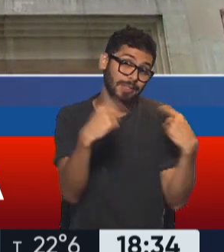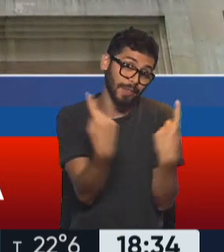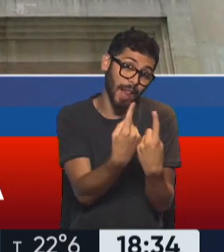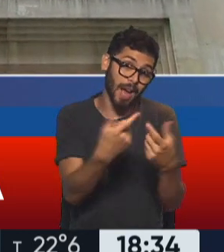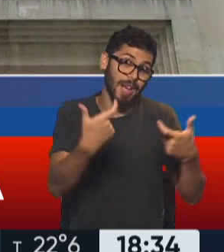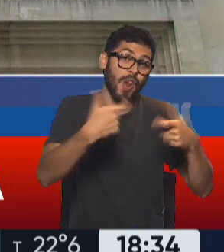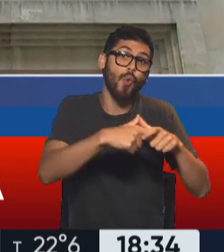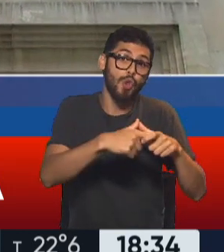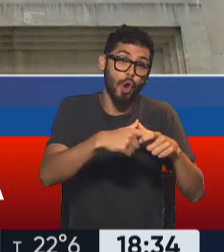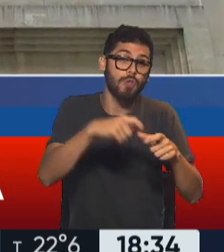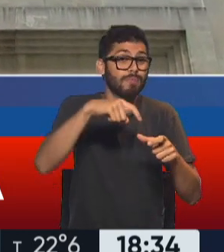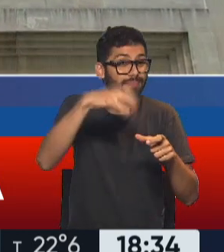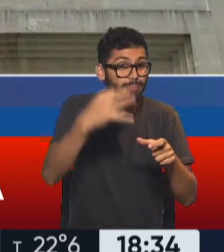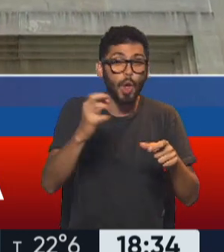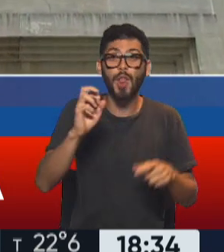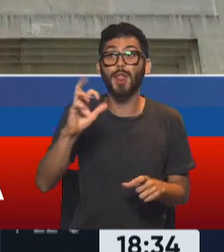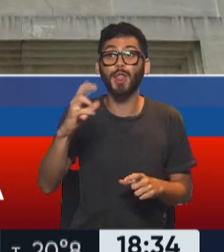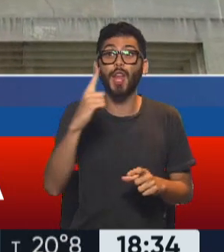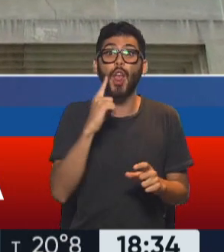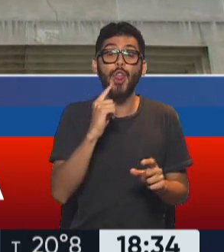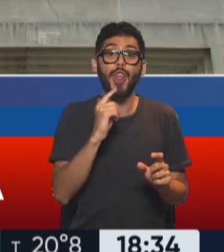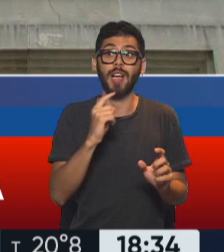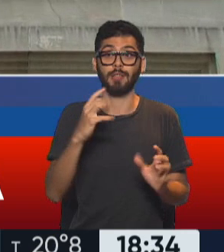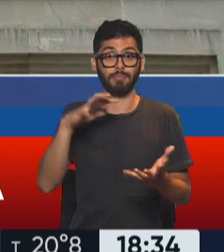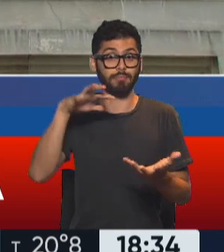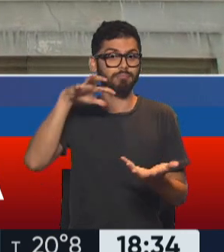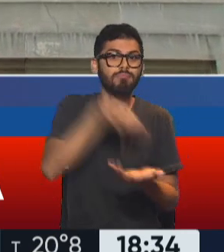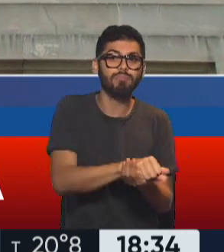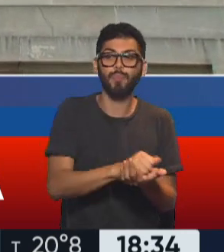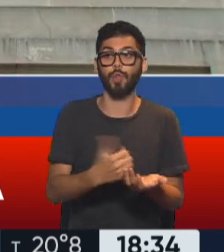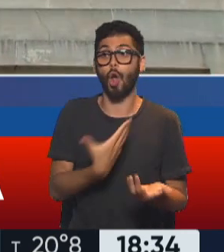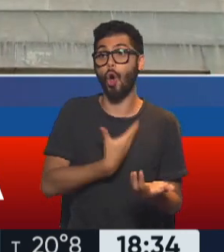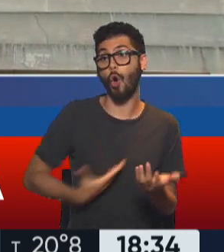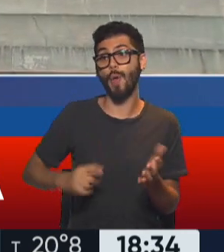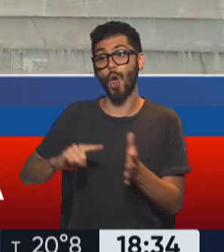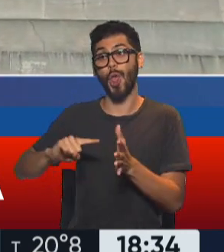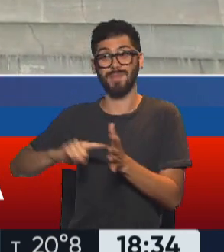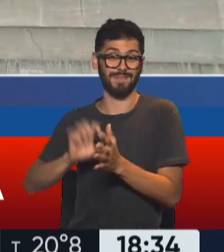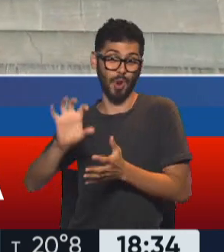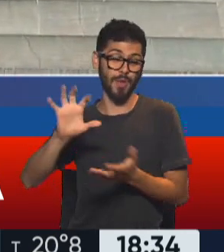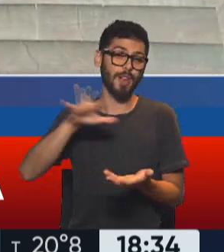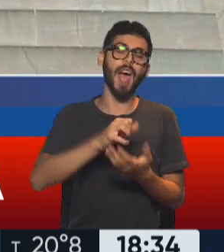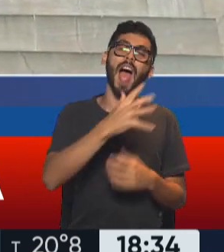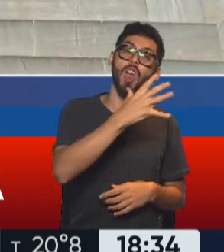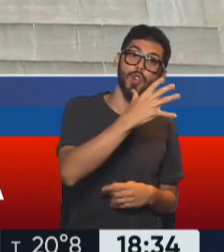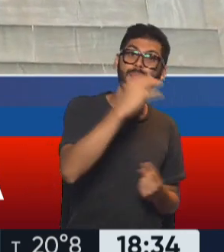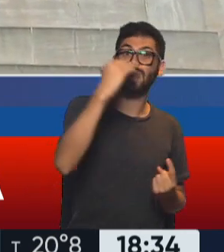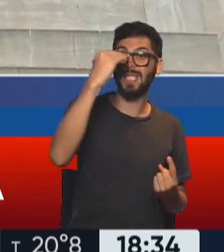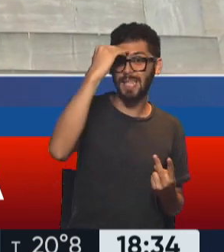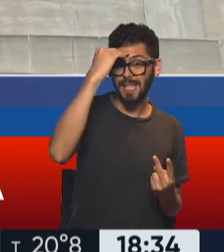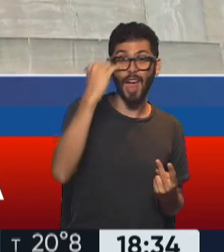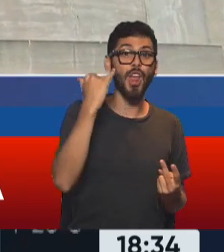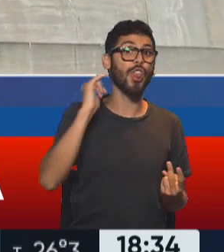que estuvo reservada durante 3 días por el gobierno de la provincia de Buenos Aires, el 14, el 15 y el